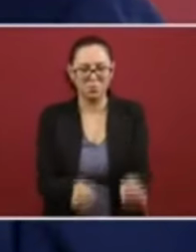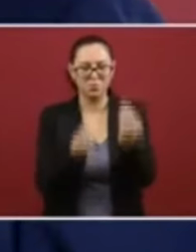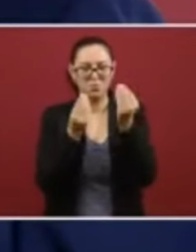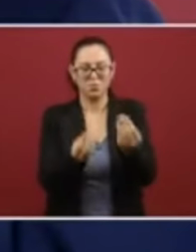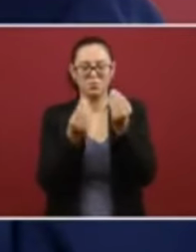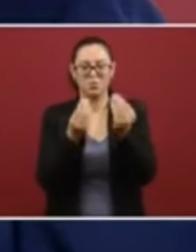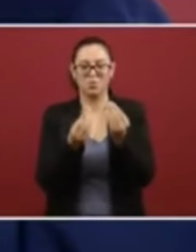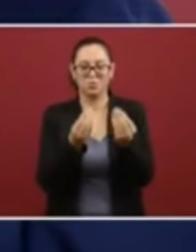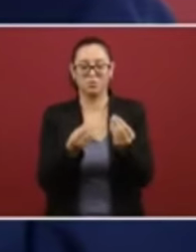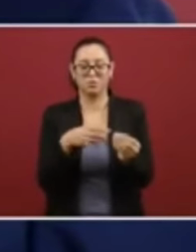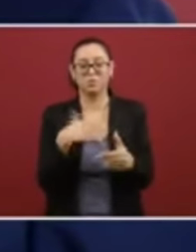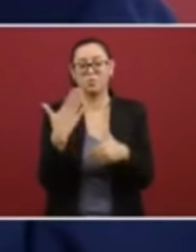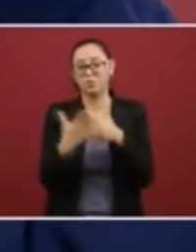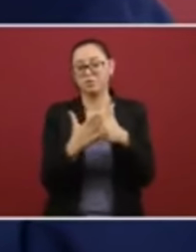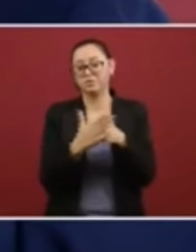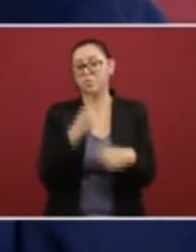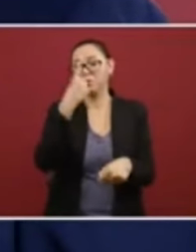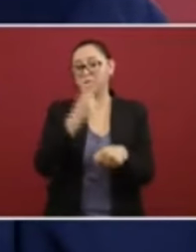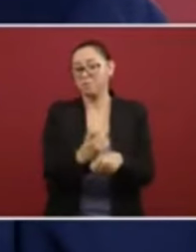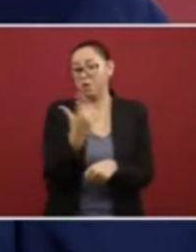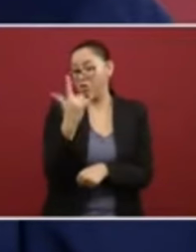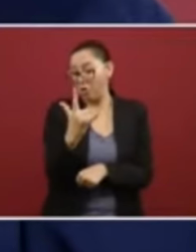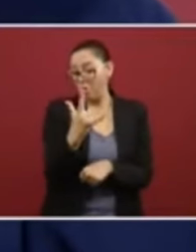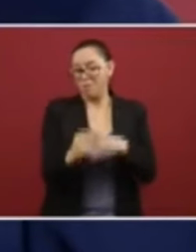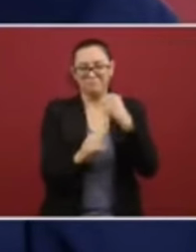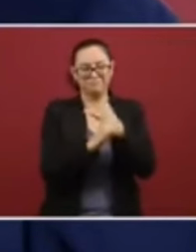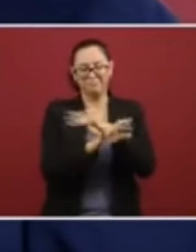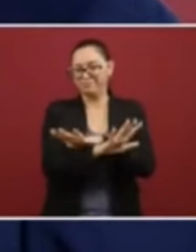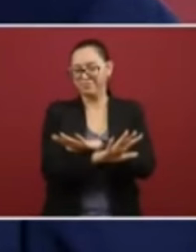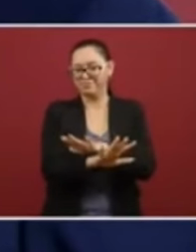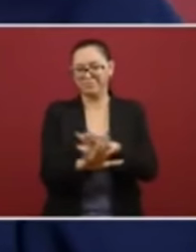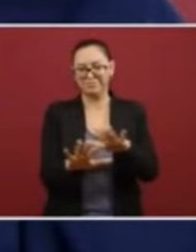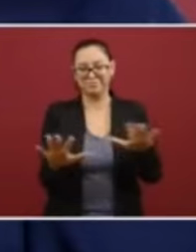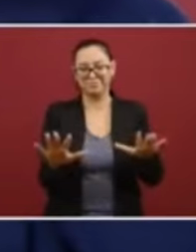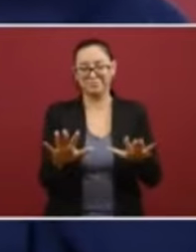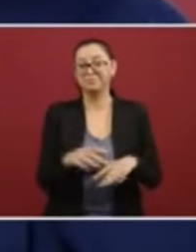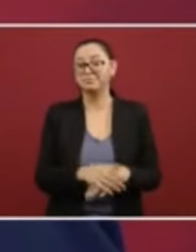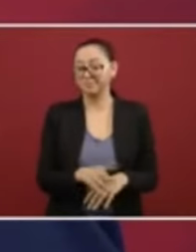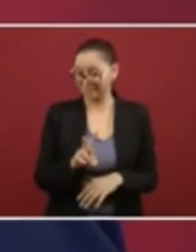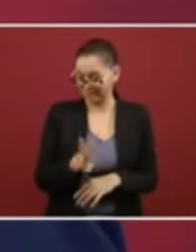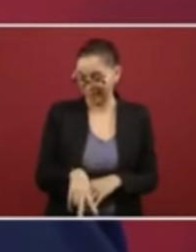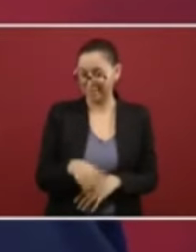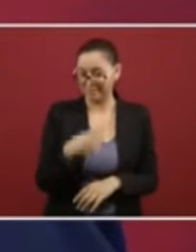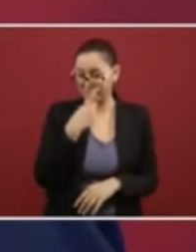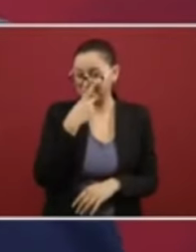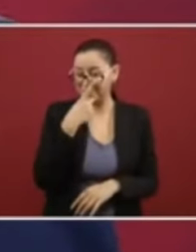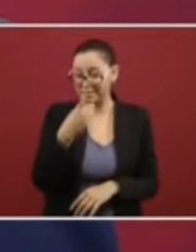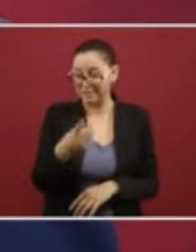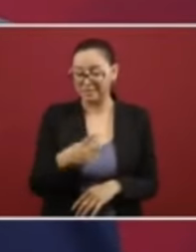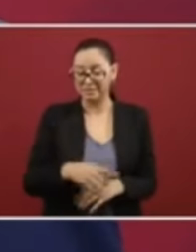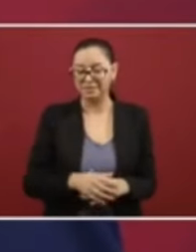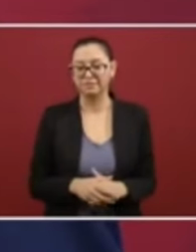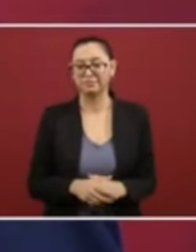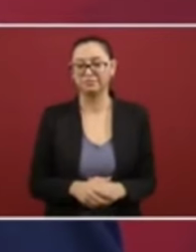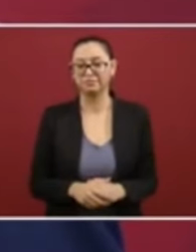día 1 de julio vamos a informar, les puedo decir de manera